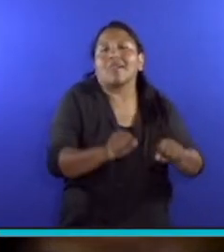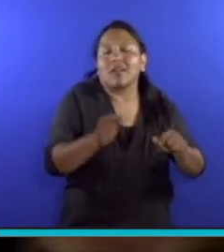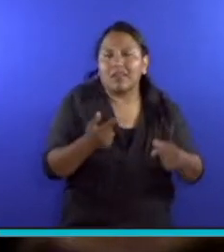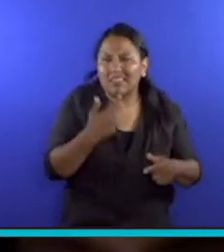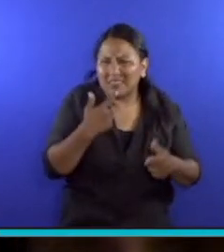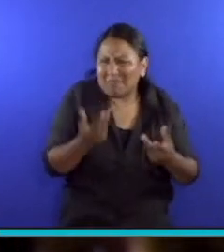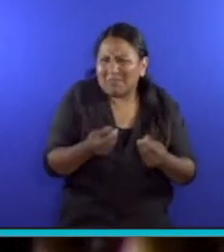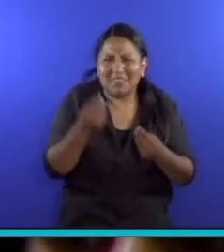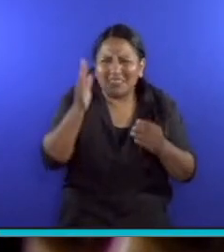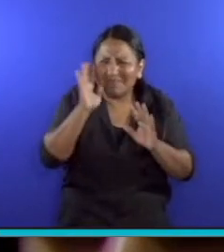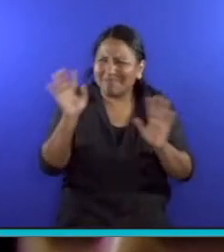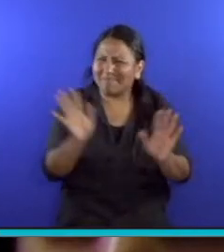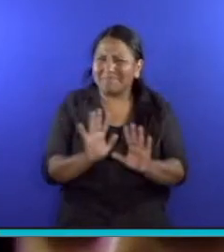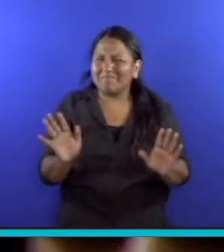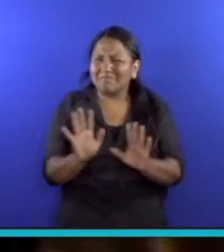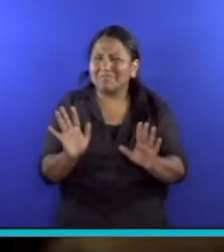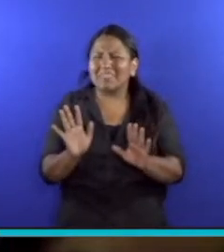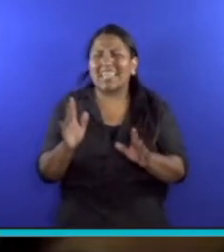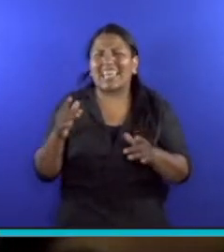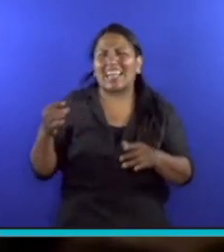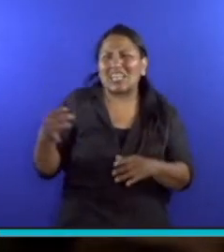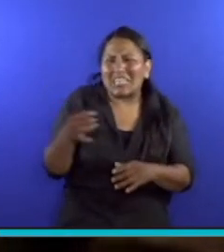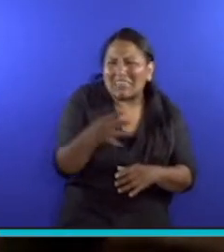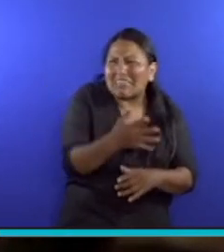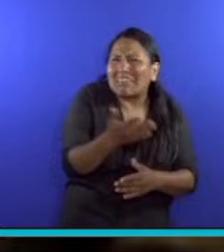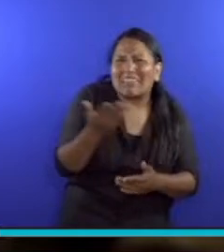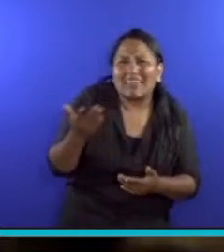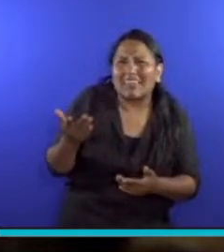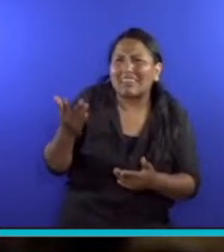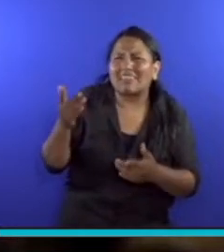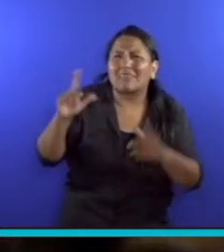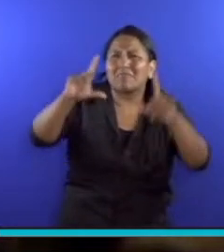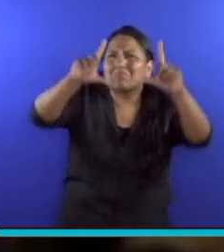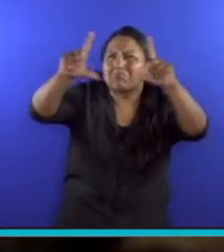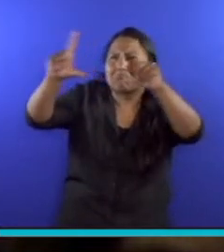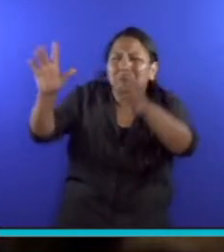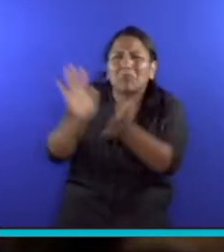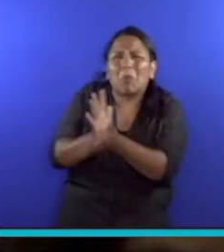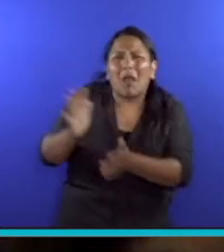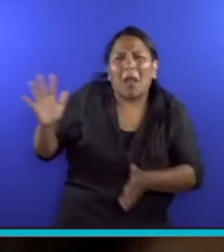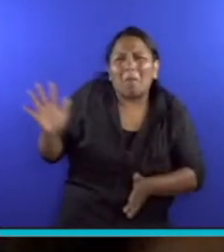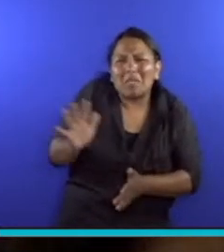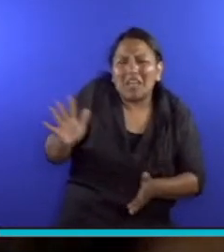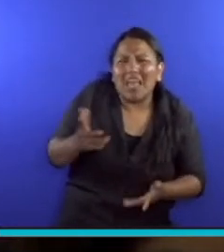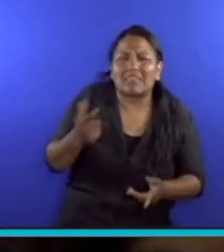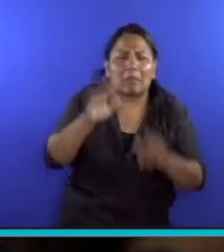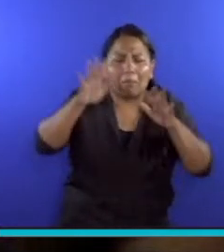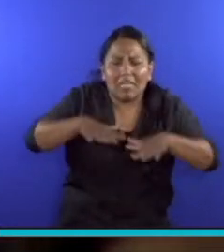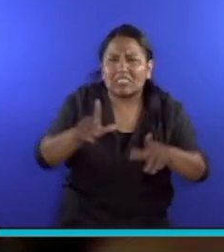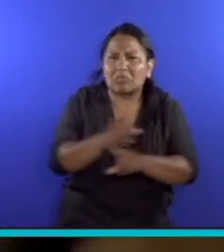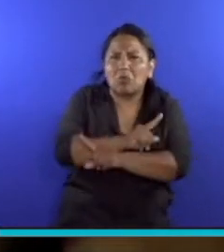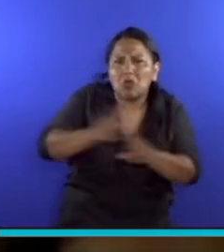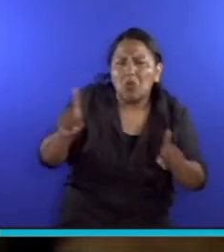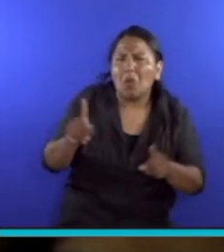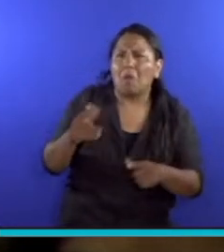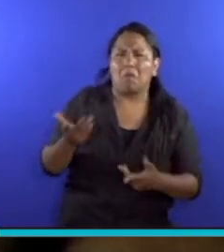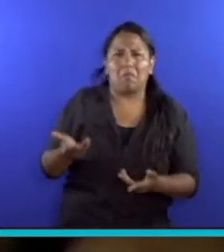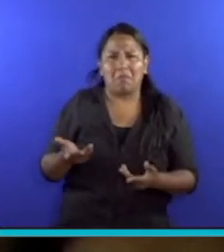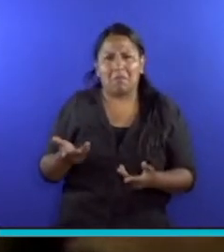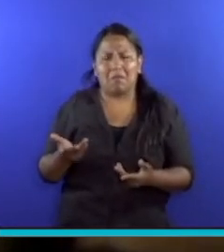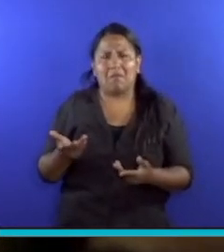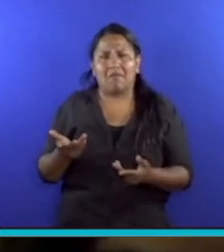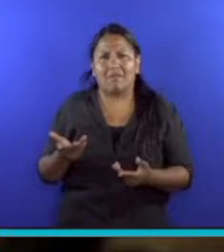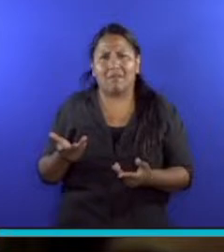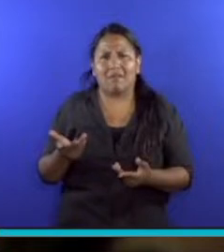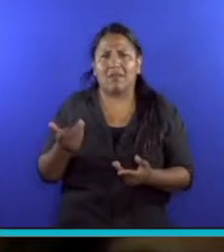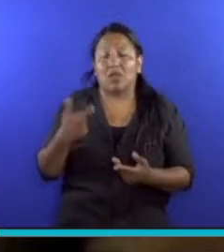hicieron en las estaciones de trenes amenazándonos con que no marchemos. Nos cachaban cuando llegábamos